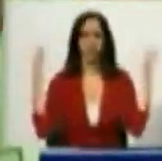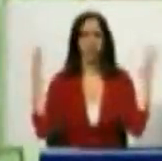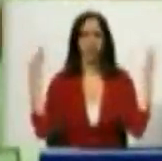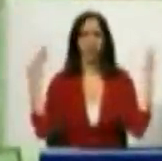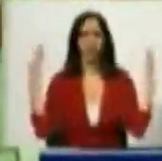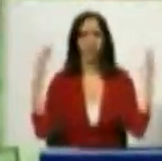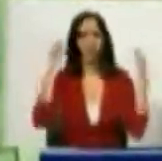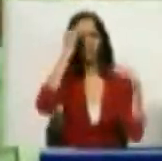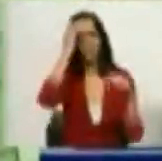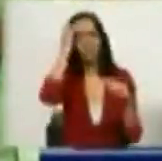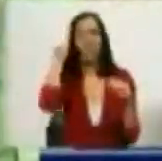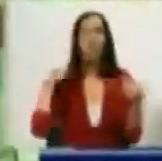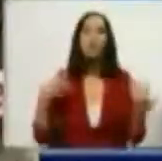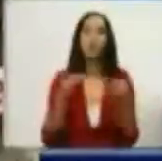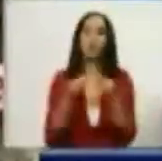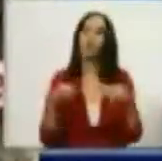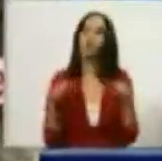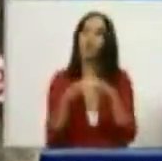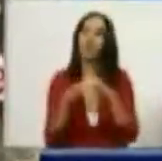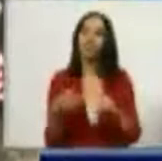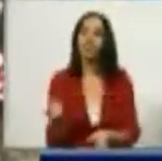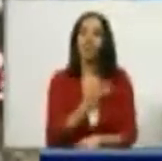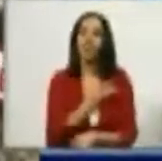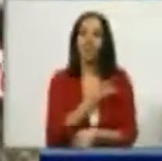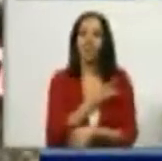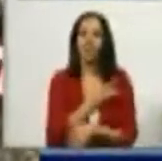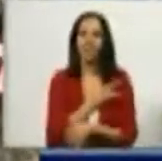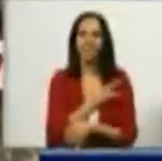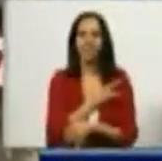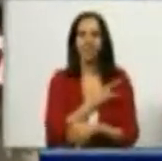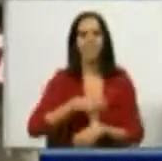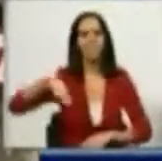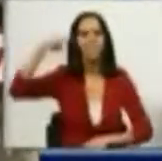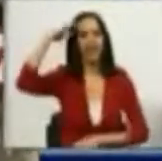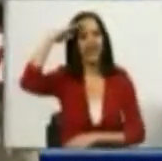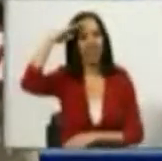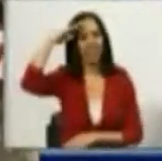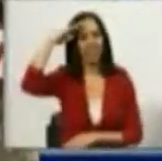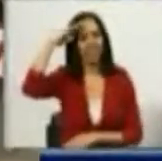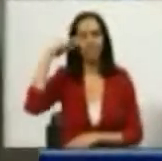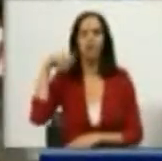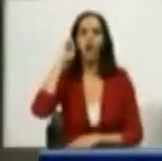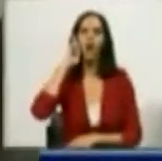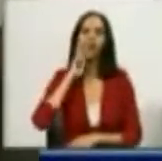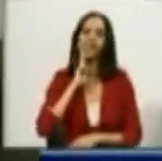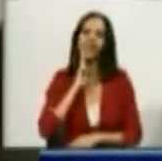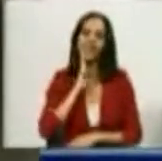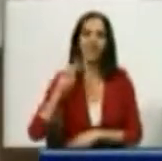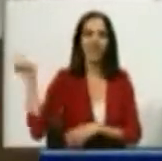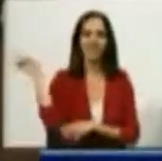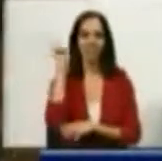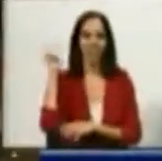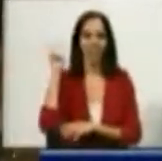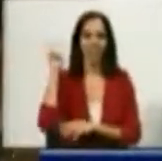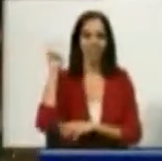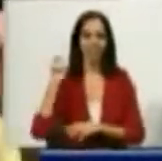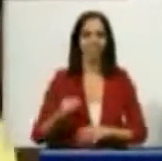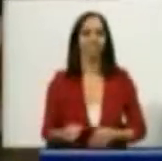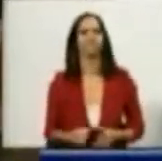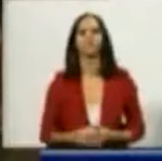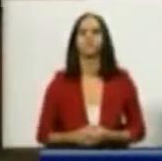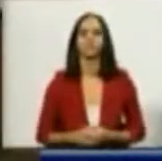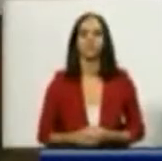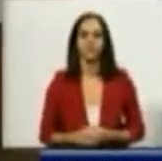con monto de gaita de la universidad militar bolivariana de Venezuela